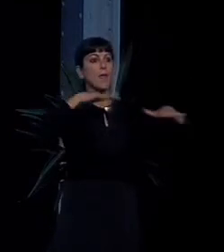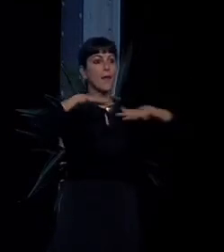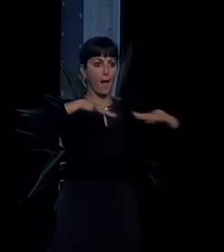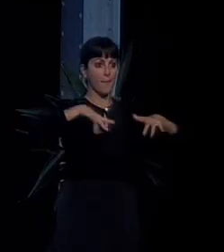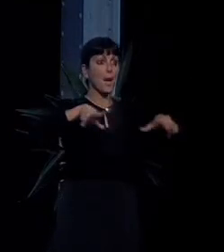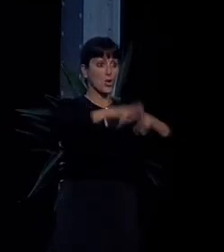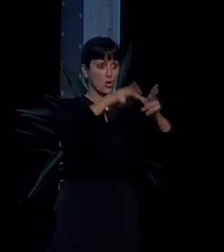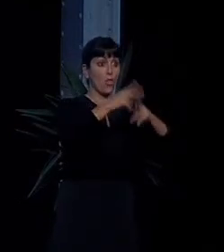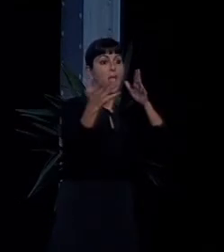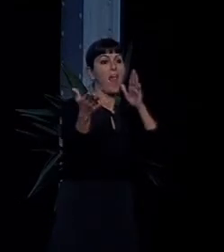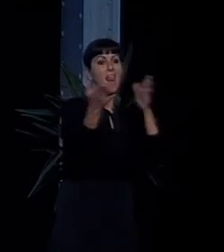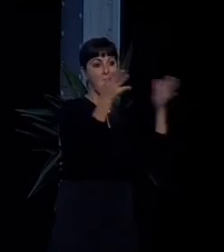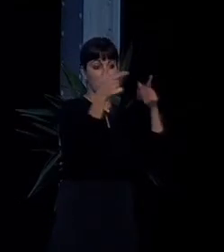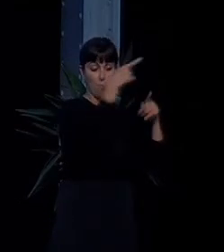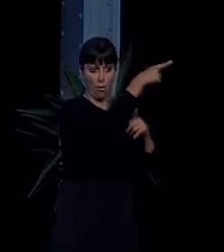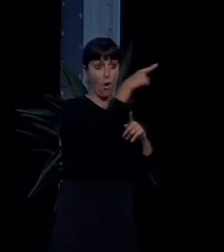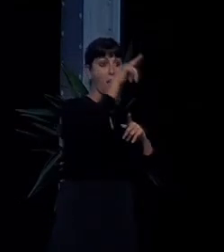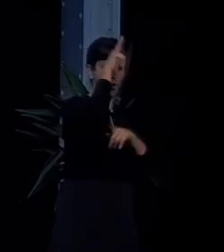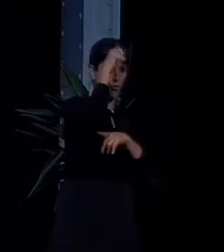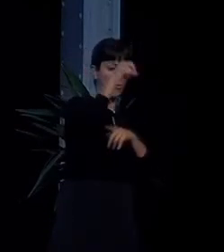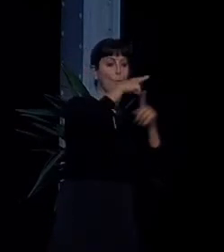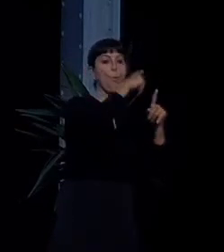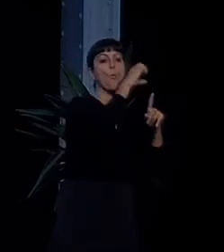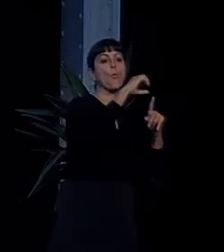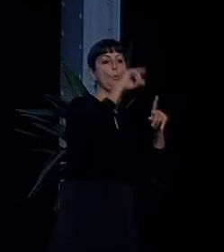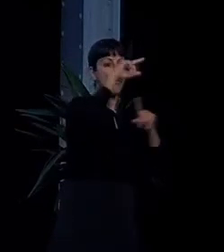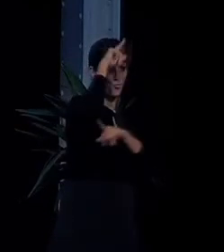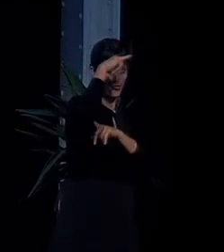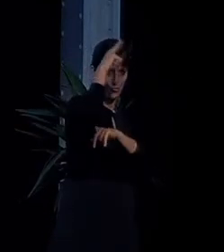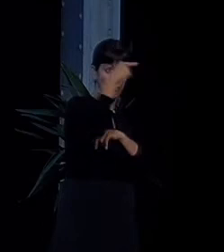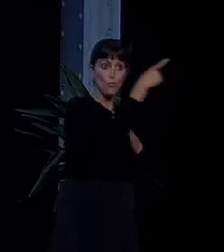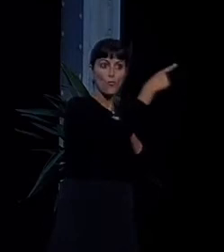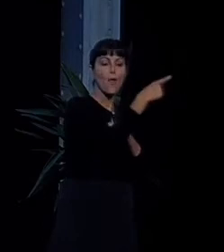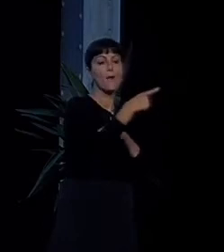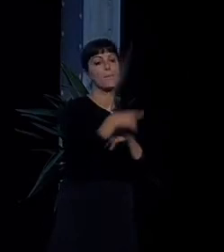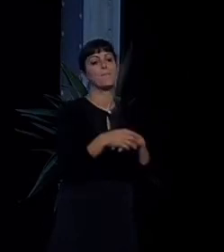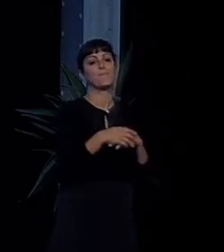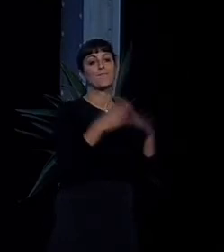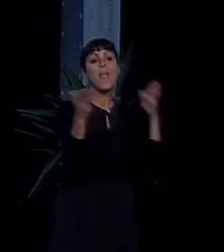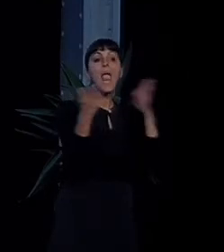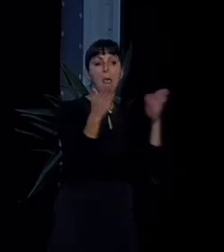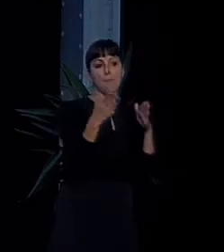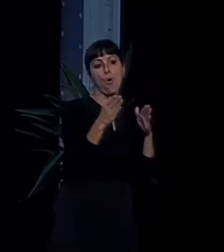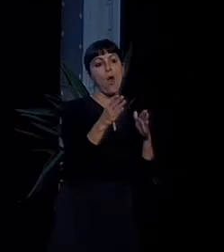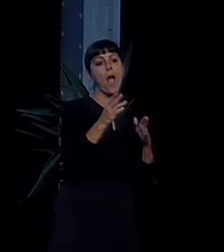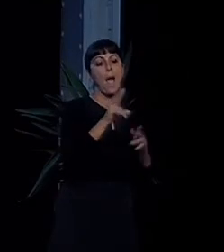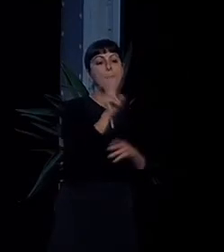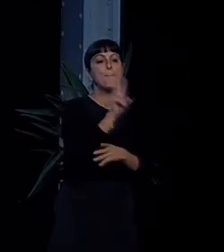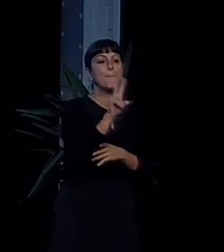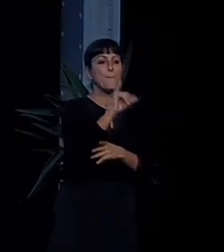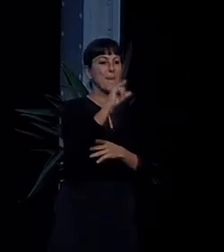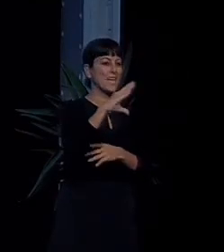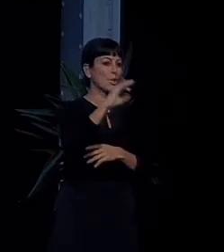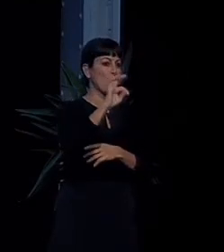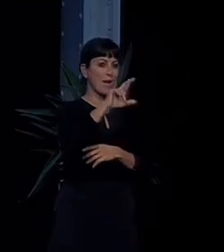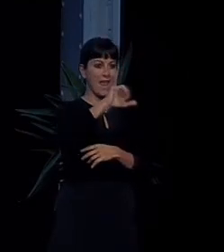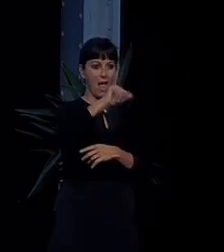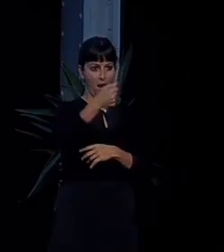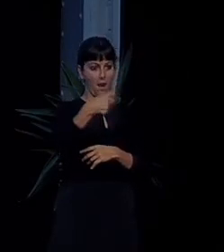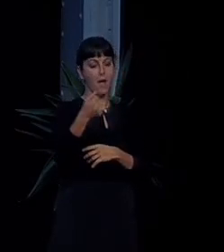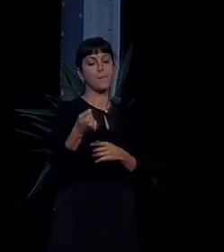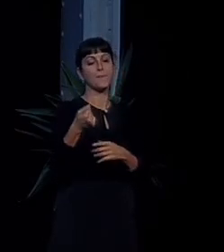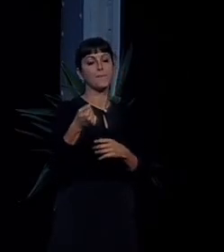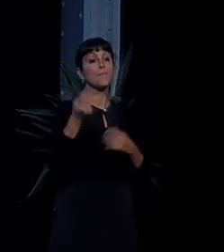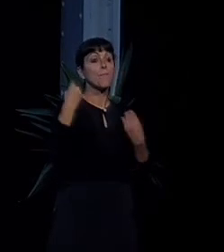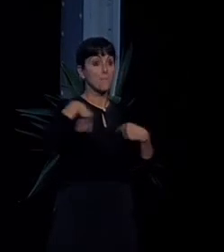culturales que estaban cruzando el momento y que permitieron crear el hito del terror sexual de finales de la época victoriana, ¿no? Entonces, cuando ella hace esto a través de la hemeroteca